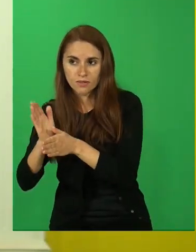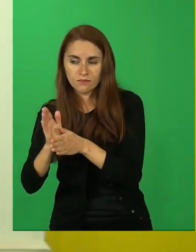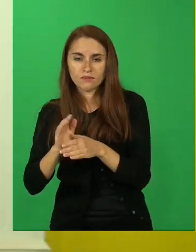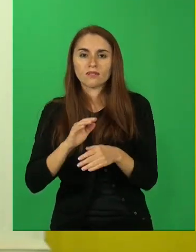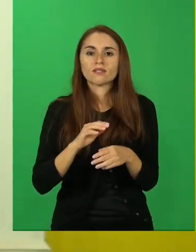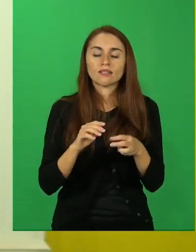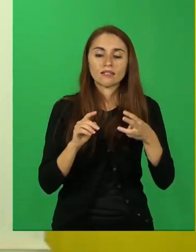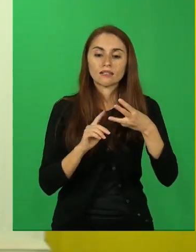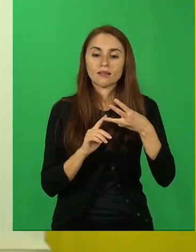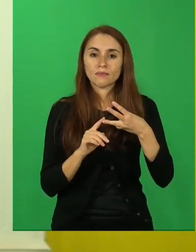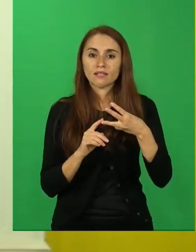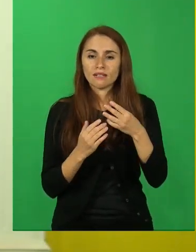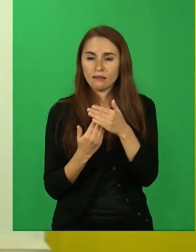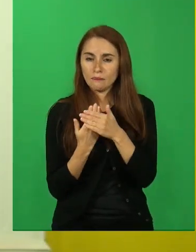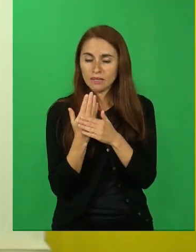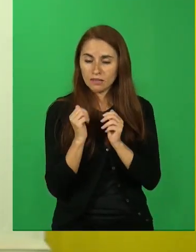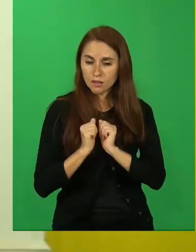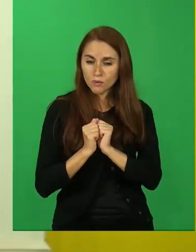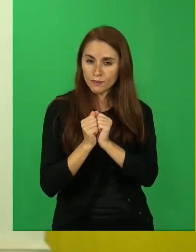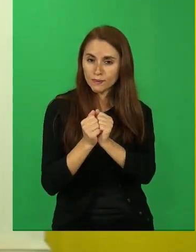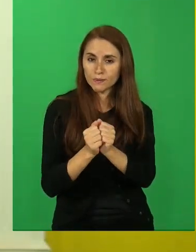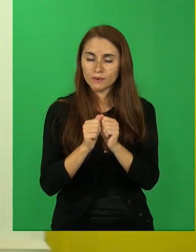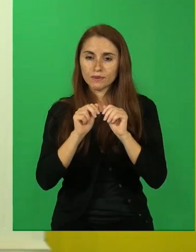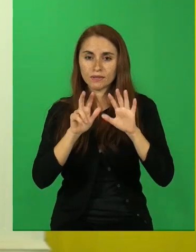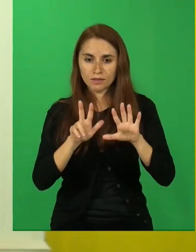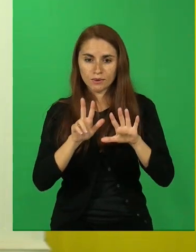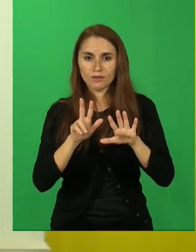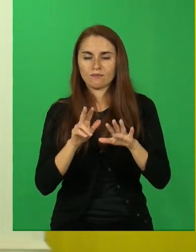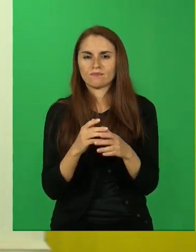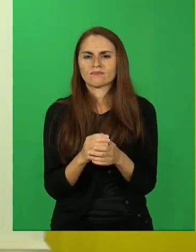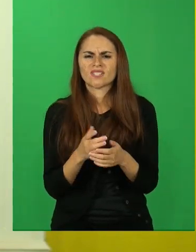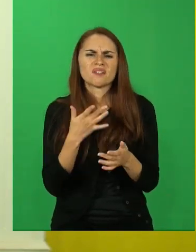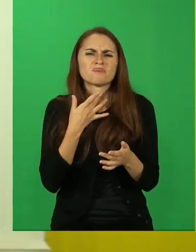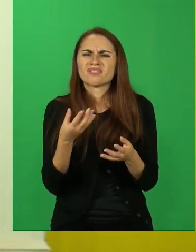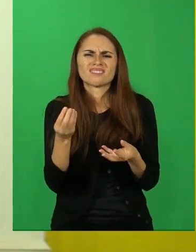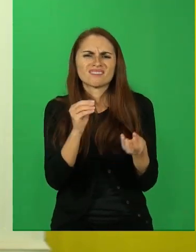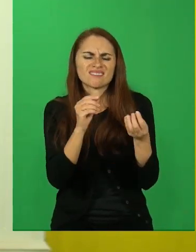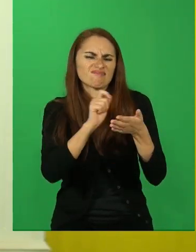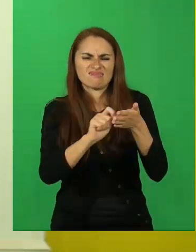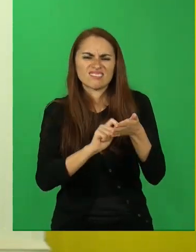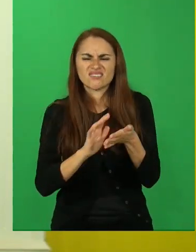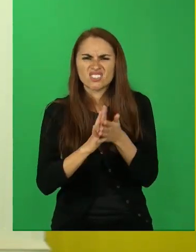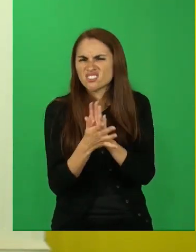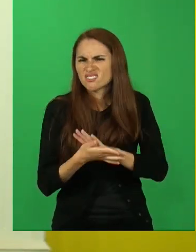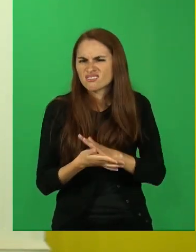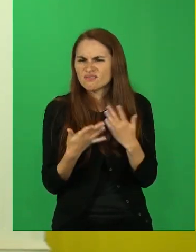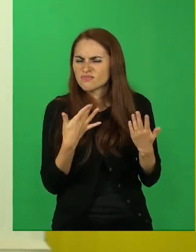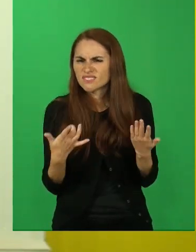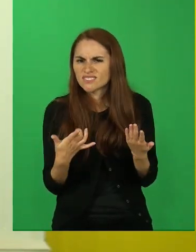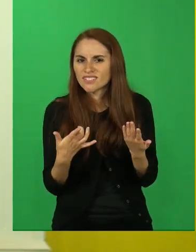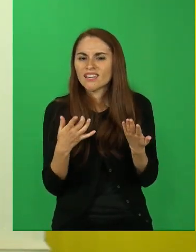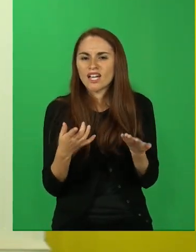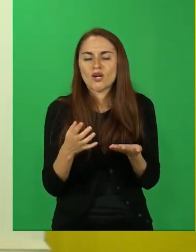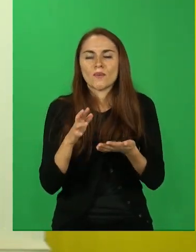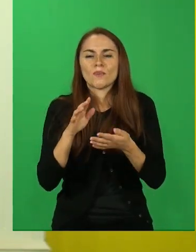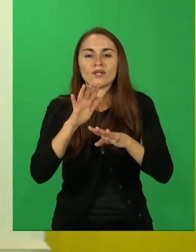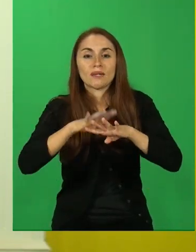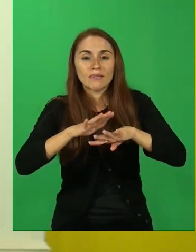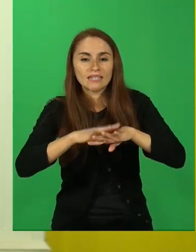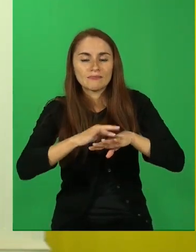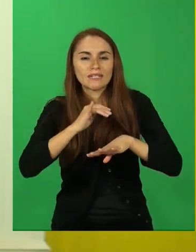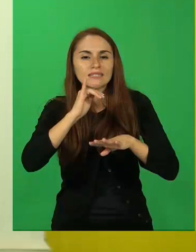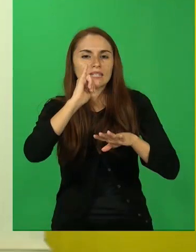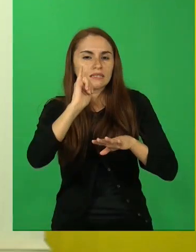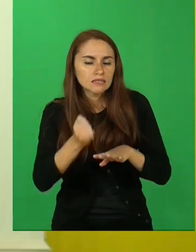la mañana. Profesora, ¿pero por qué hay que hacer todo esto? Porque matemática tiene que ver con una estructura mental, no puede ser